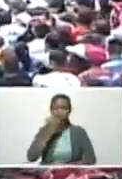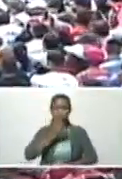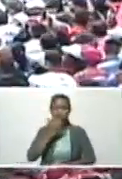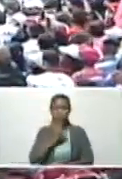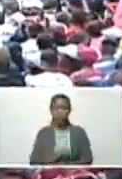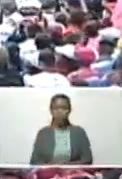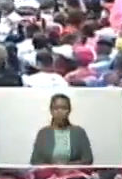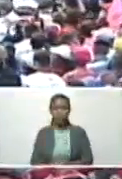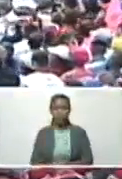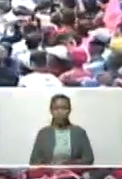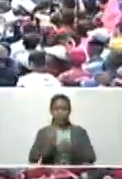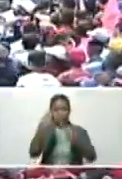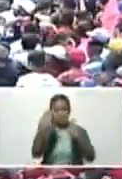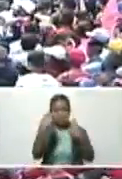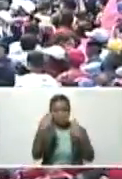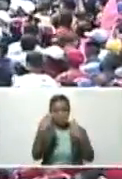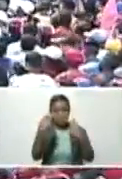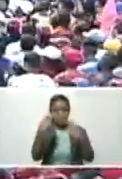Miren, muchachos,